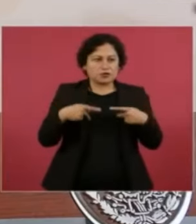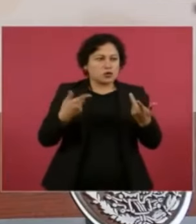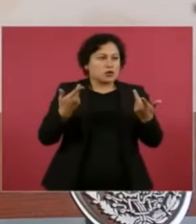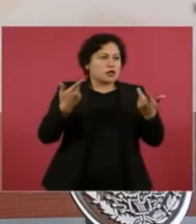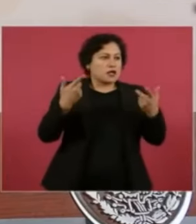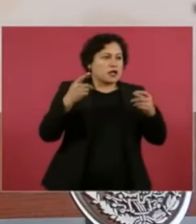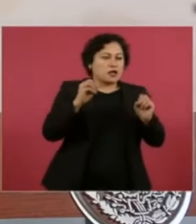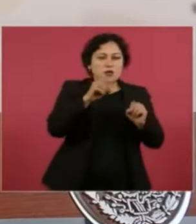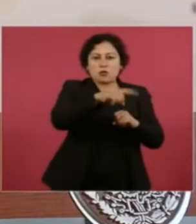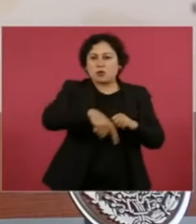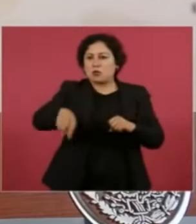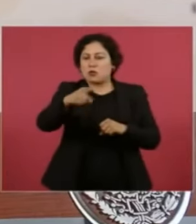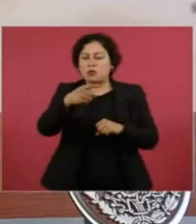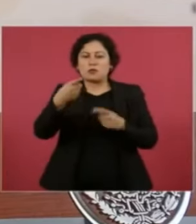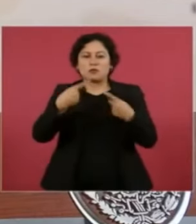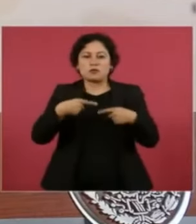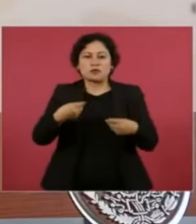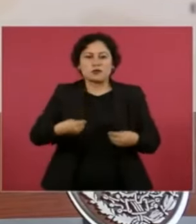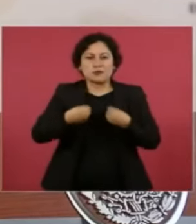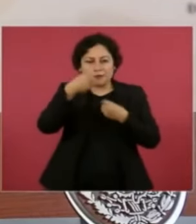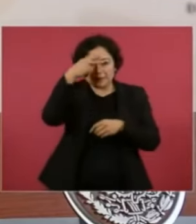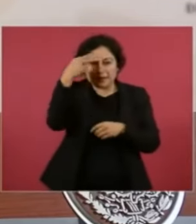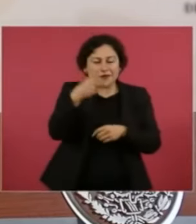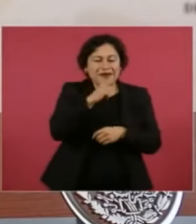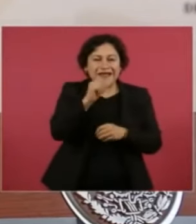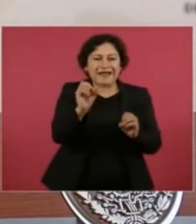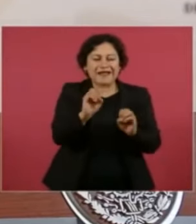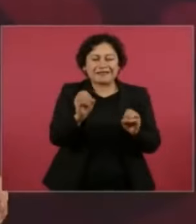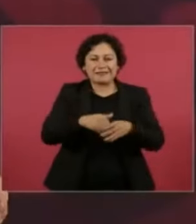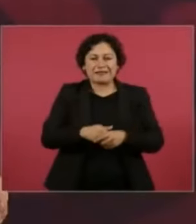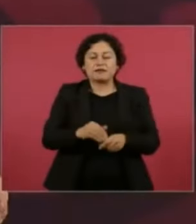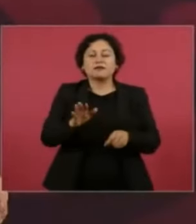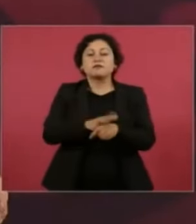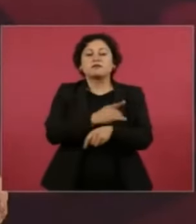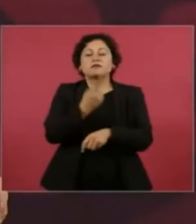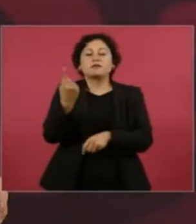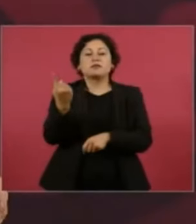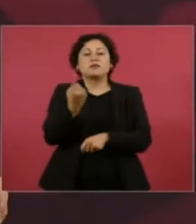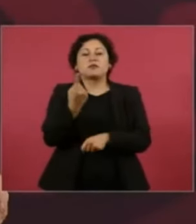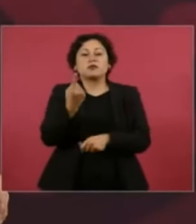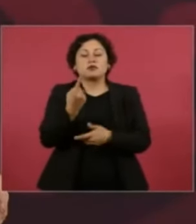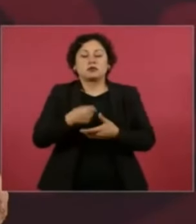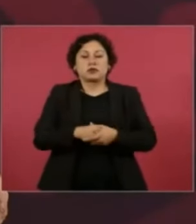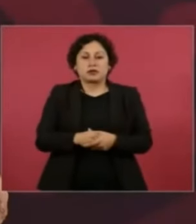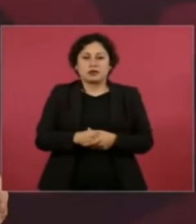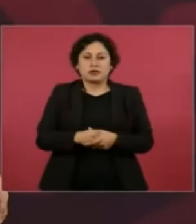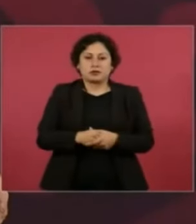están actuando de manera eh